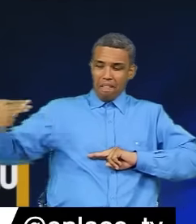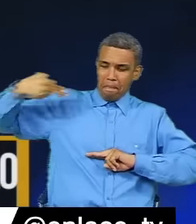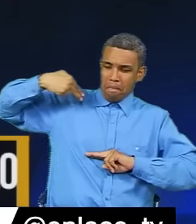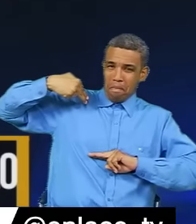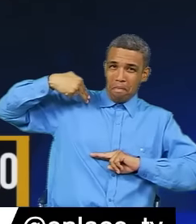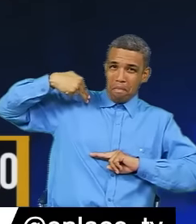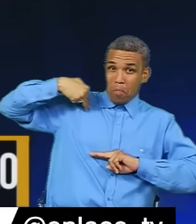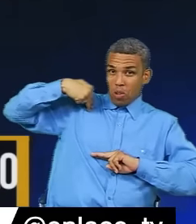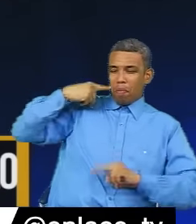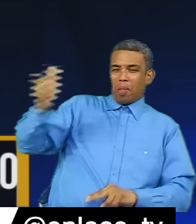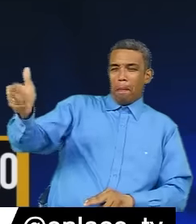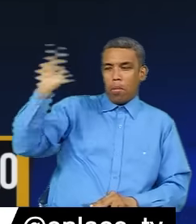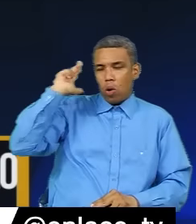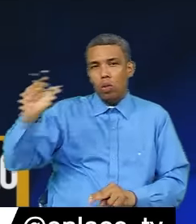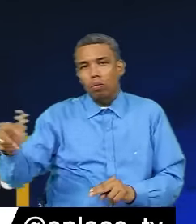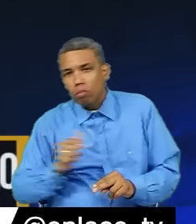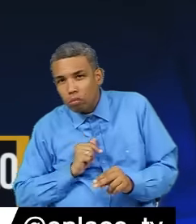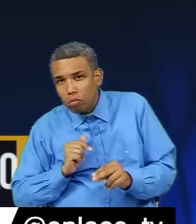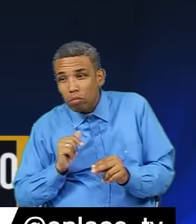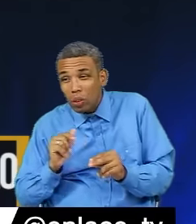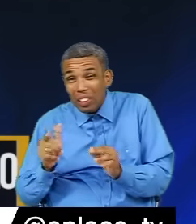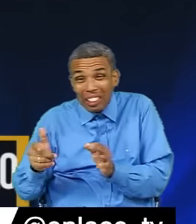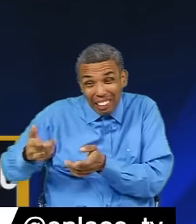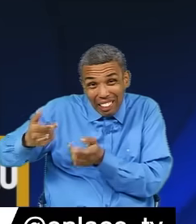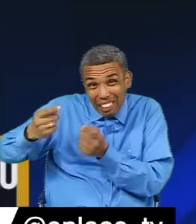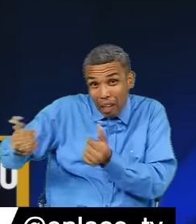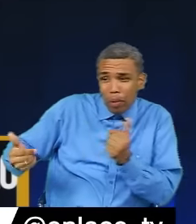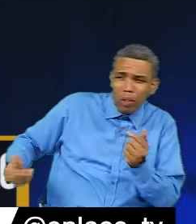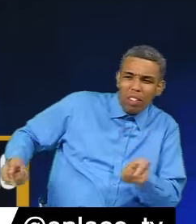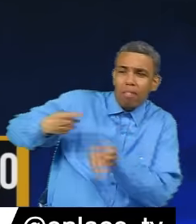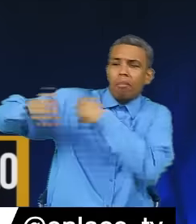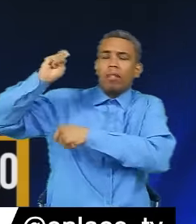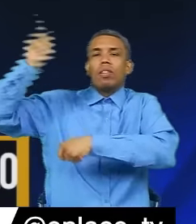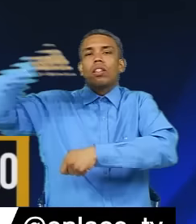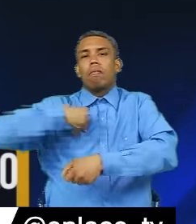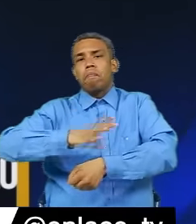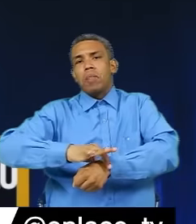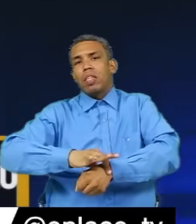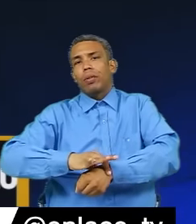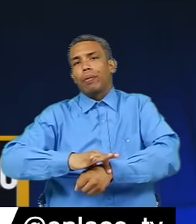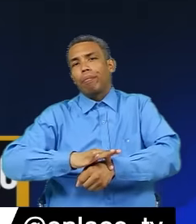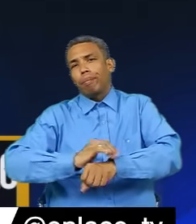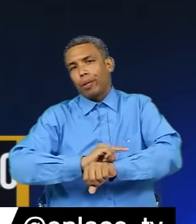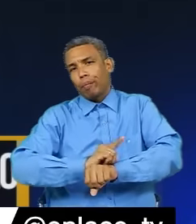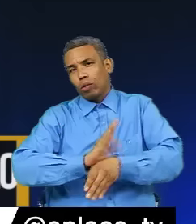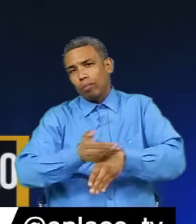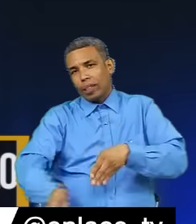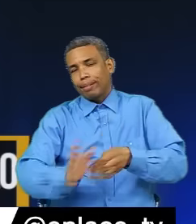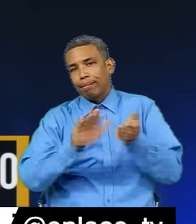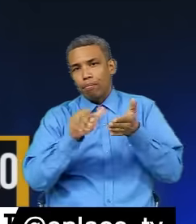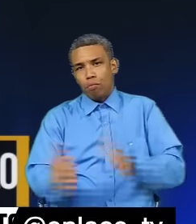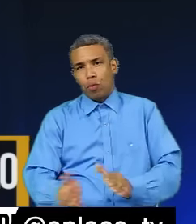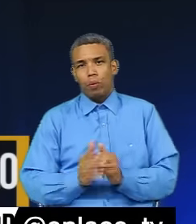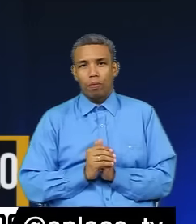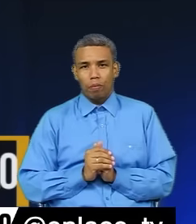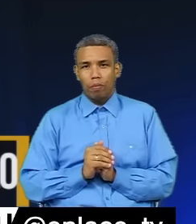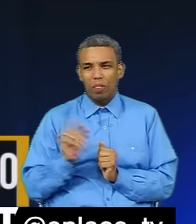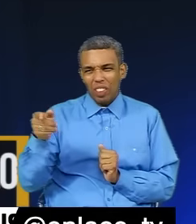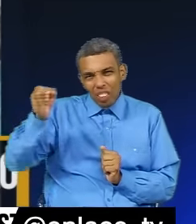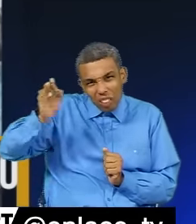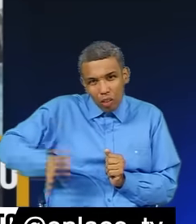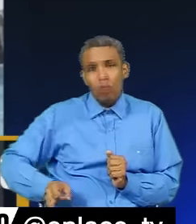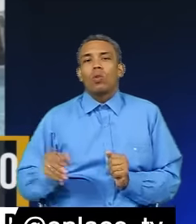centro asistencial del municipio de San Pablo, sur de Bolívar, donde minutos después de su atención falleció. El sujeto, oriundo de Barranca